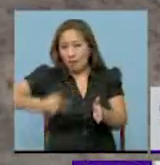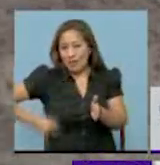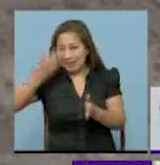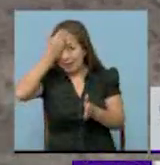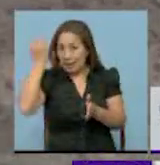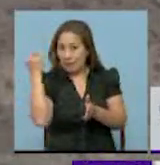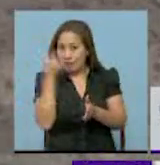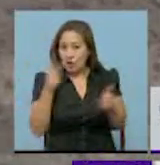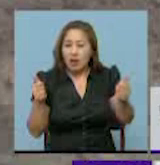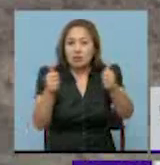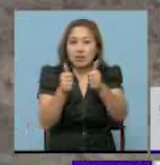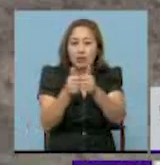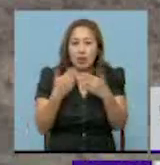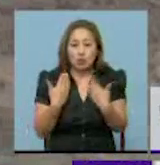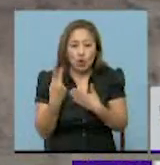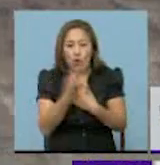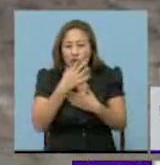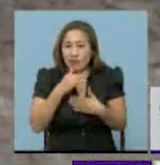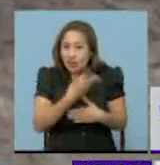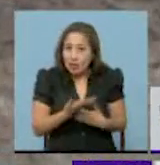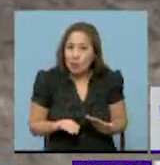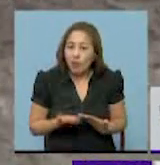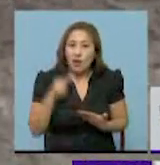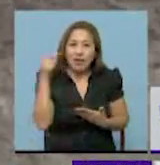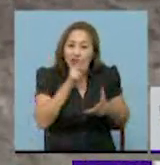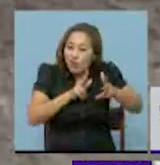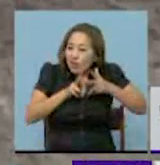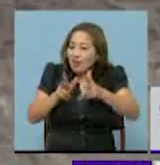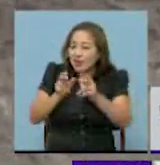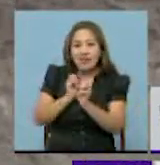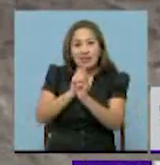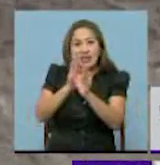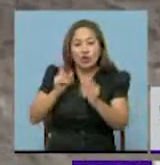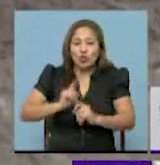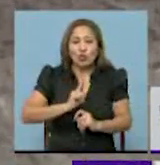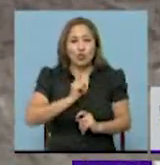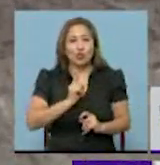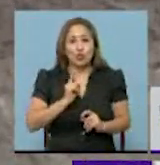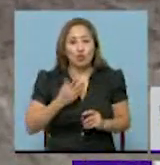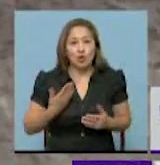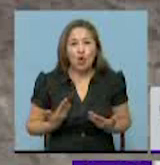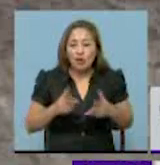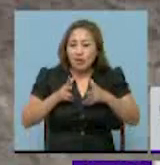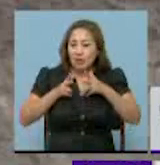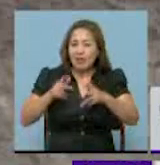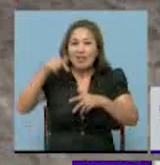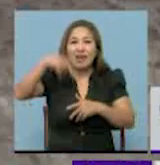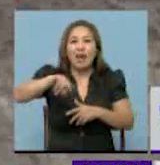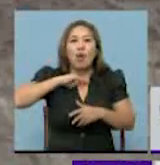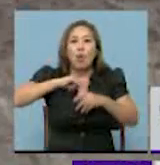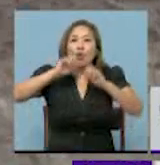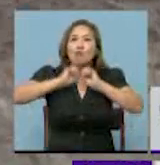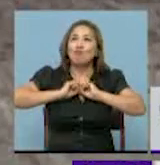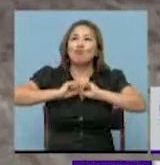mismo. Porque esto que expresaste recién, Ezequiel, ese orgullo de decir de Jujuy para